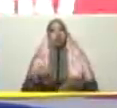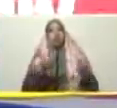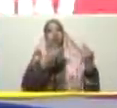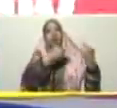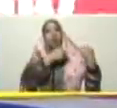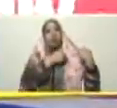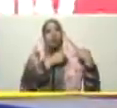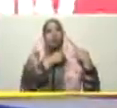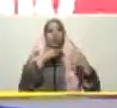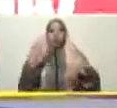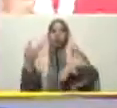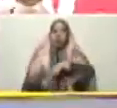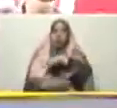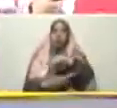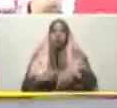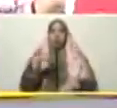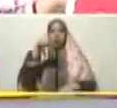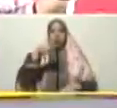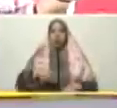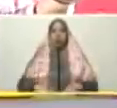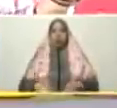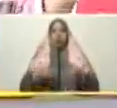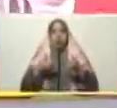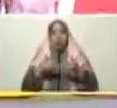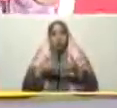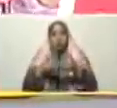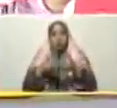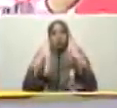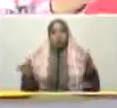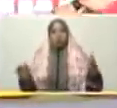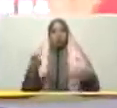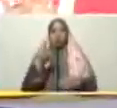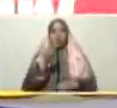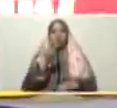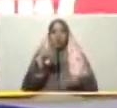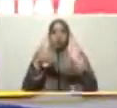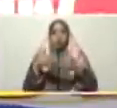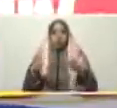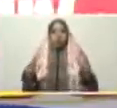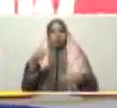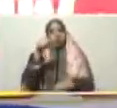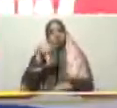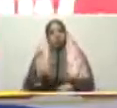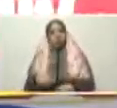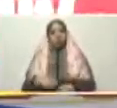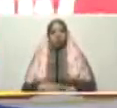colectiva debe actuar de puertas abiertas ventanas abiertas